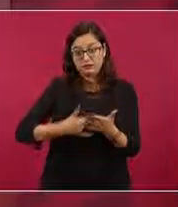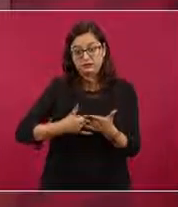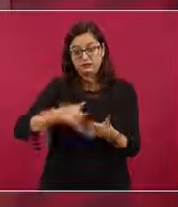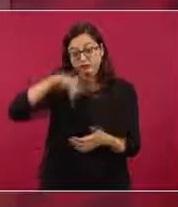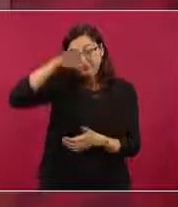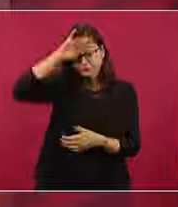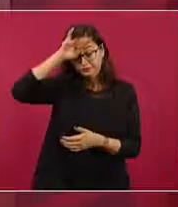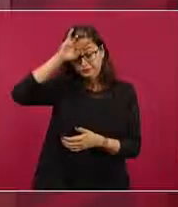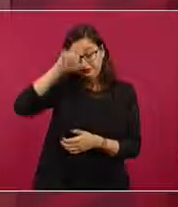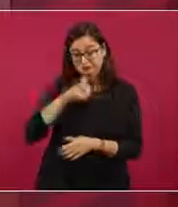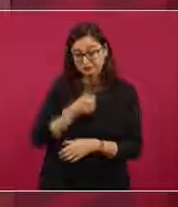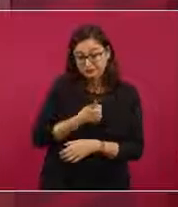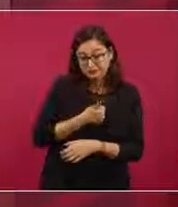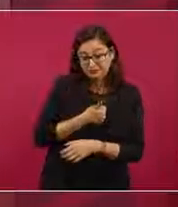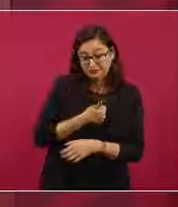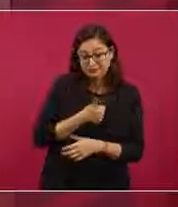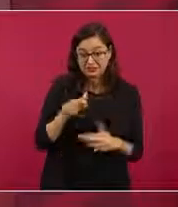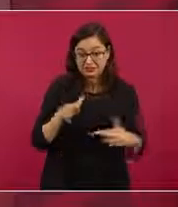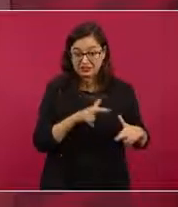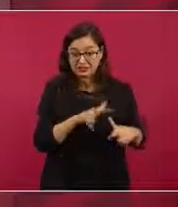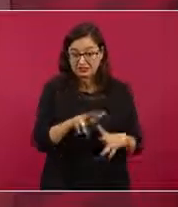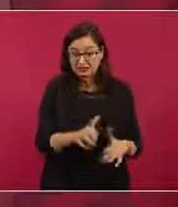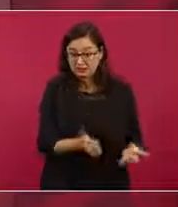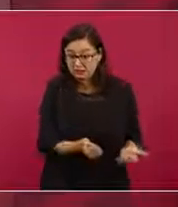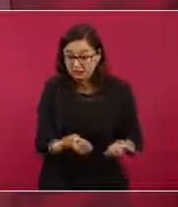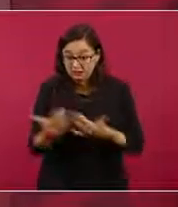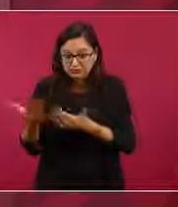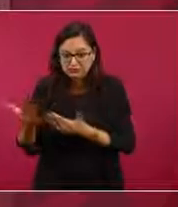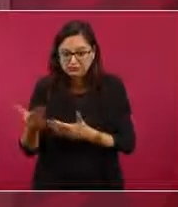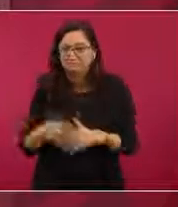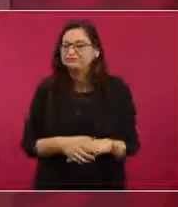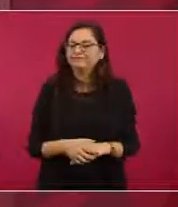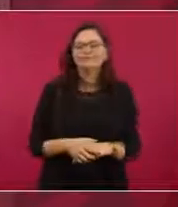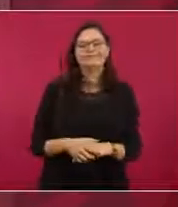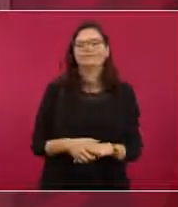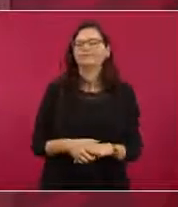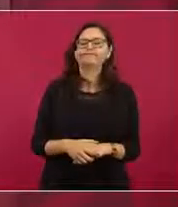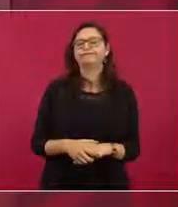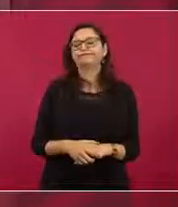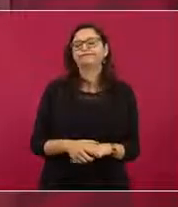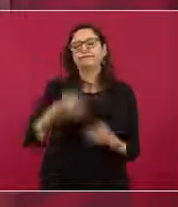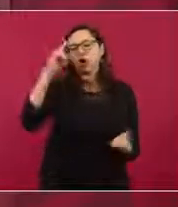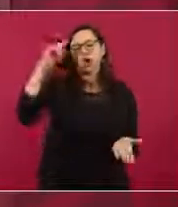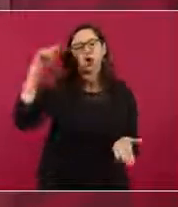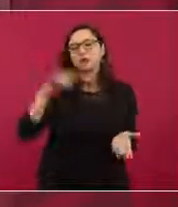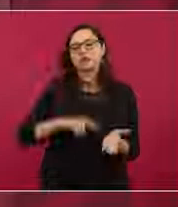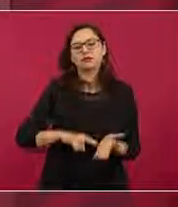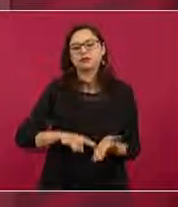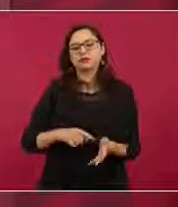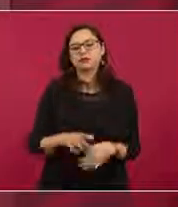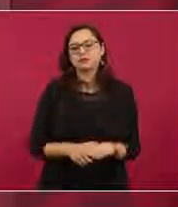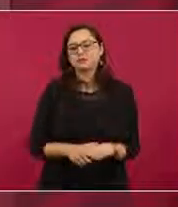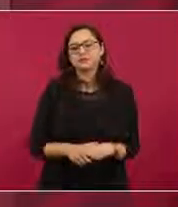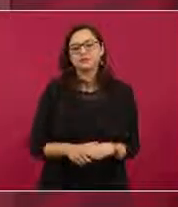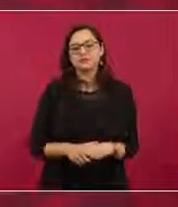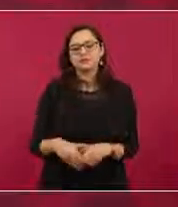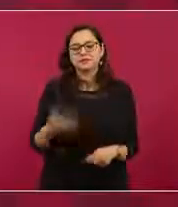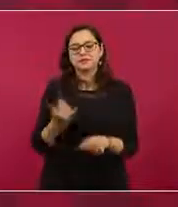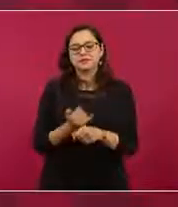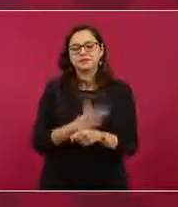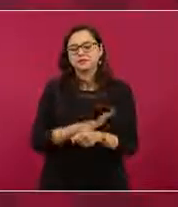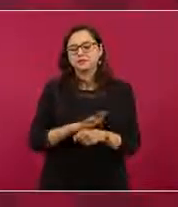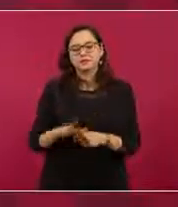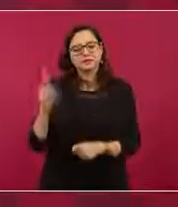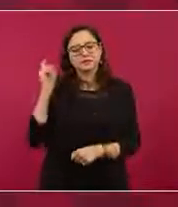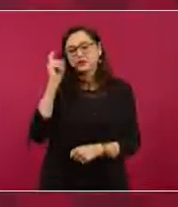Pánuco pueda revivir. O sea, ya sería